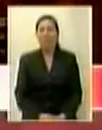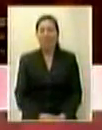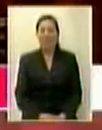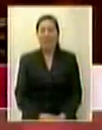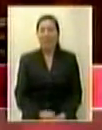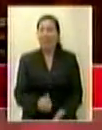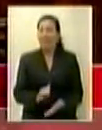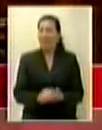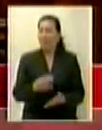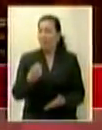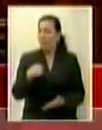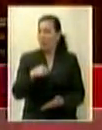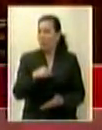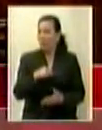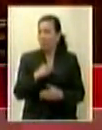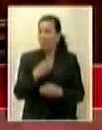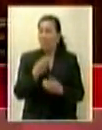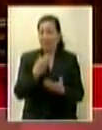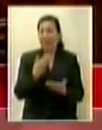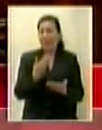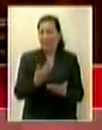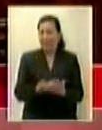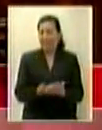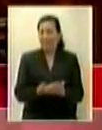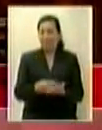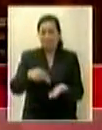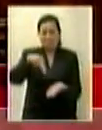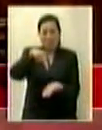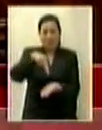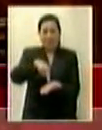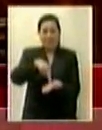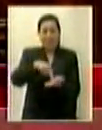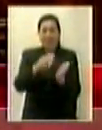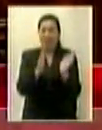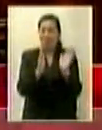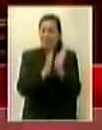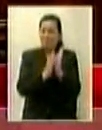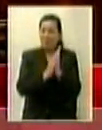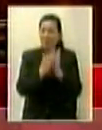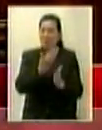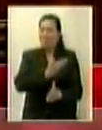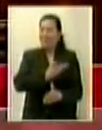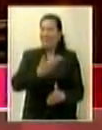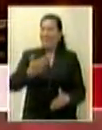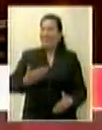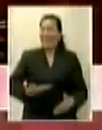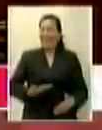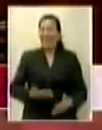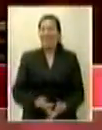que todos nosotros, en señal de gratitud, nos pongamos de pie y aplaudamos a nuestro señor presidente.